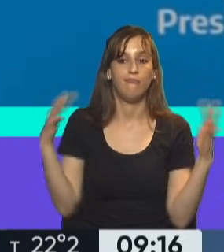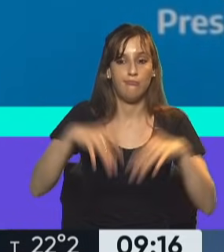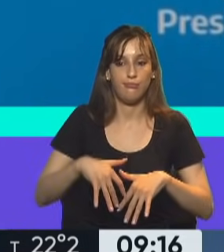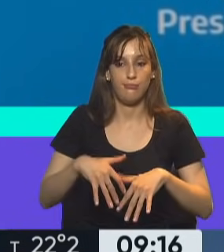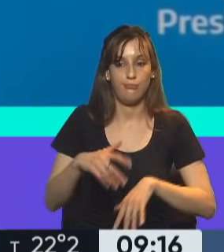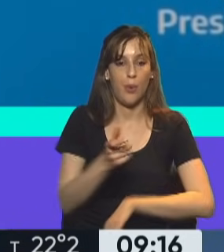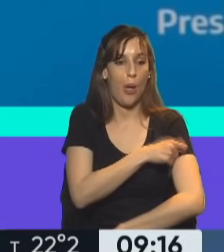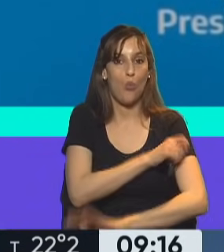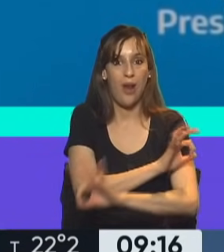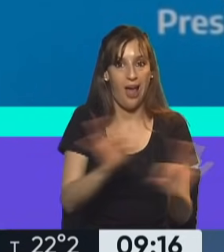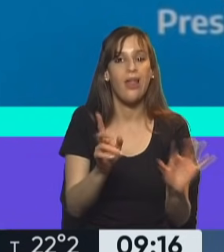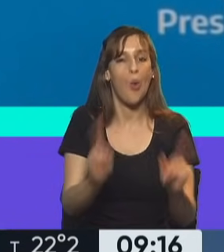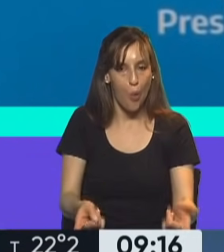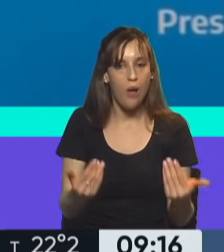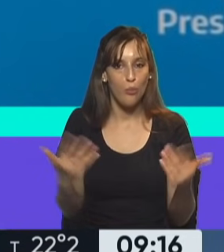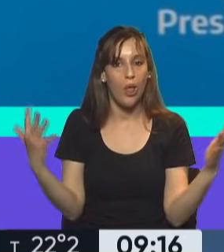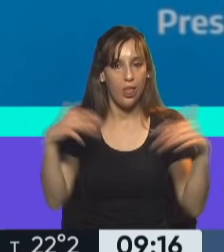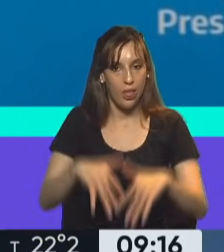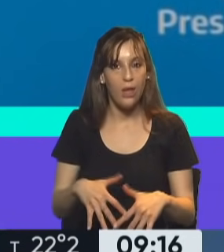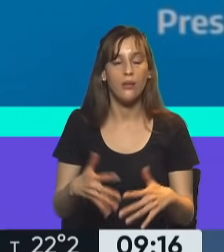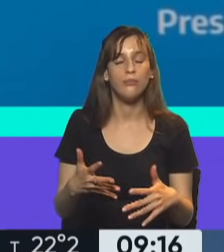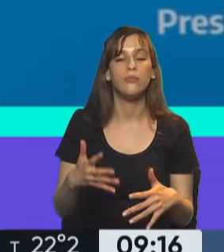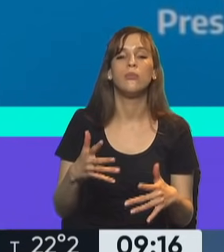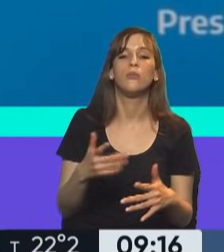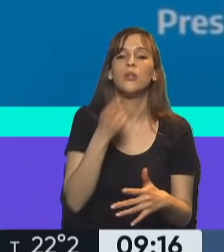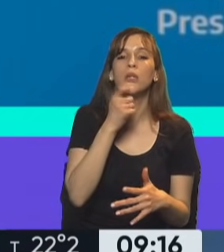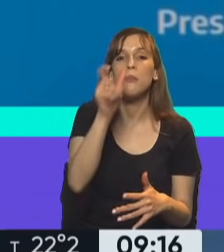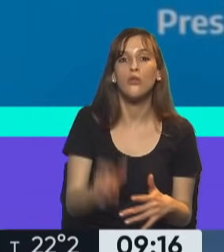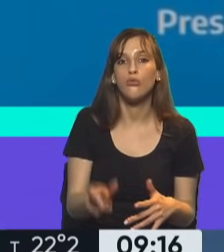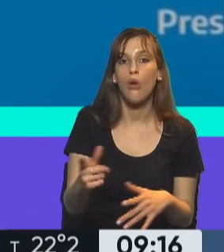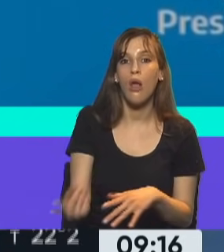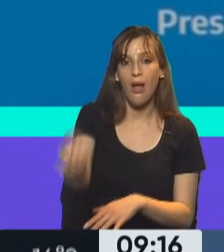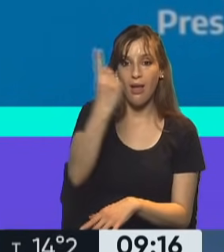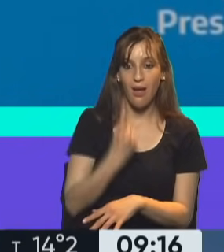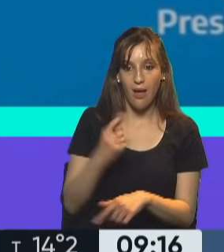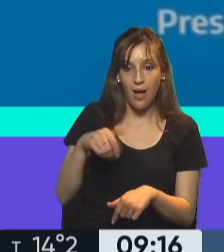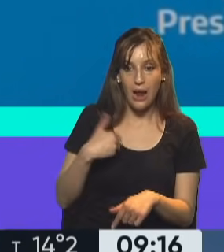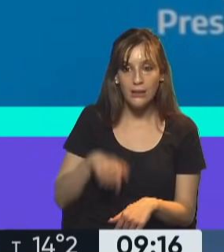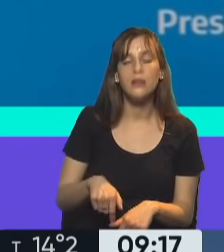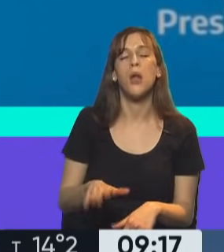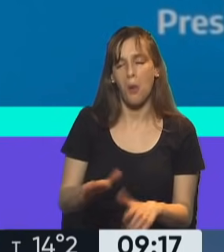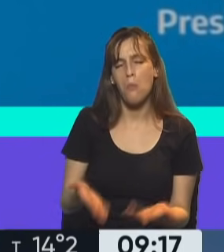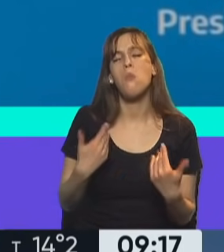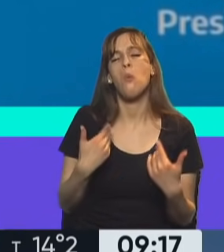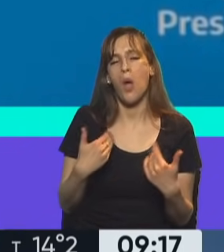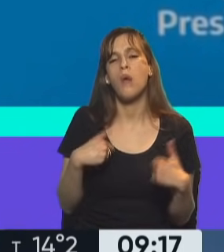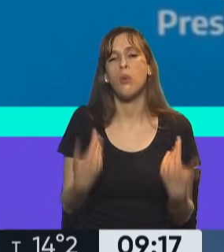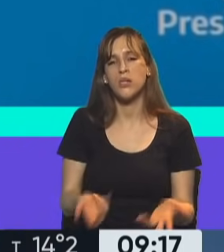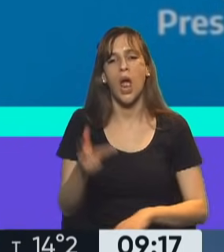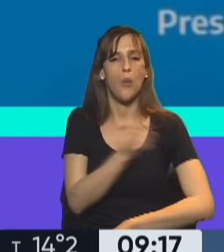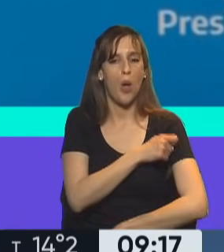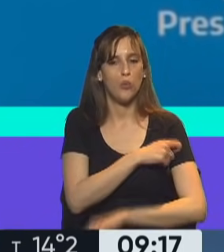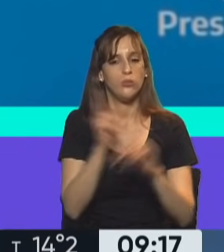turismo, y por supuesto las personas que ingresen por alguna excepción, ofrecerles la vacuna cuando vengan a nuestro país